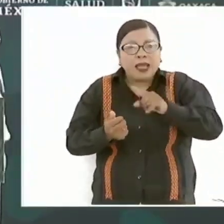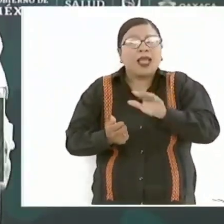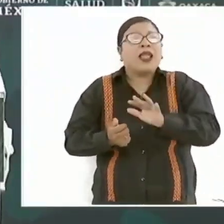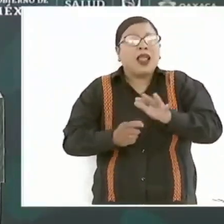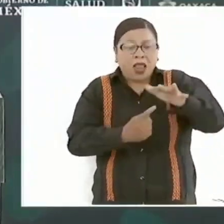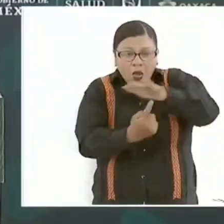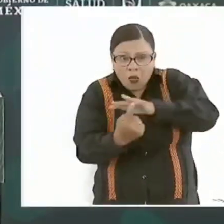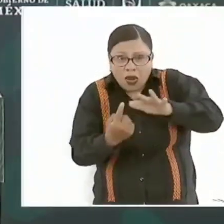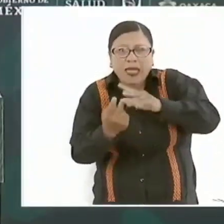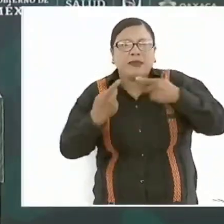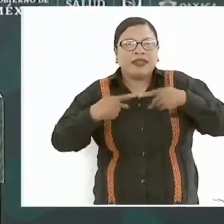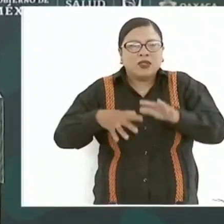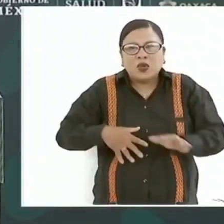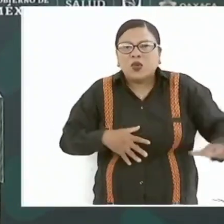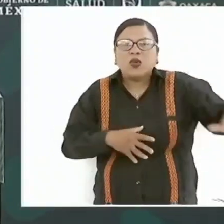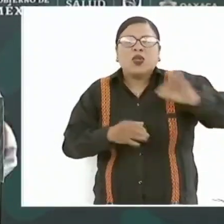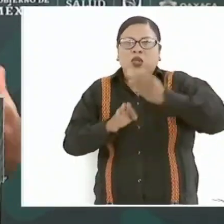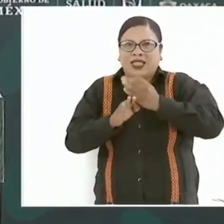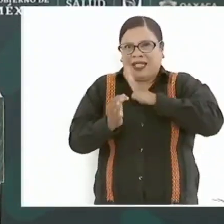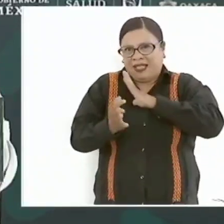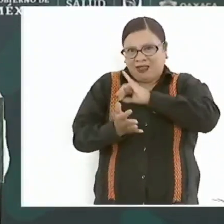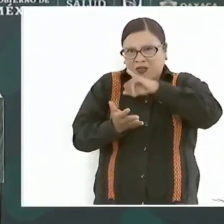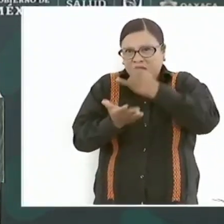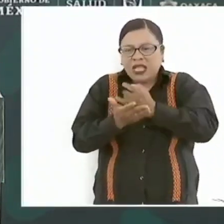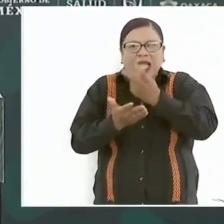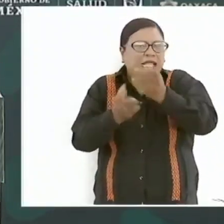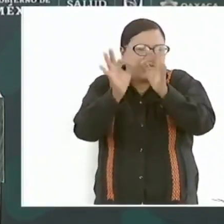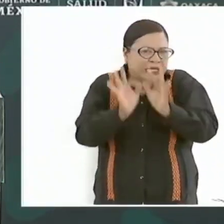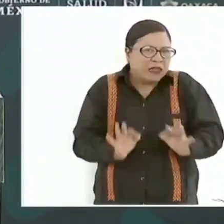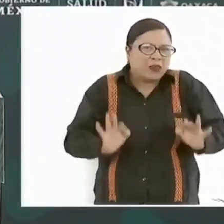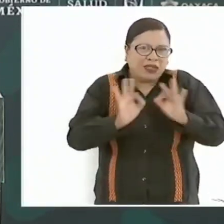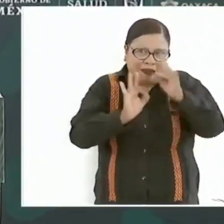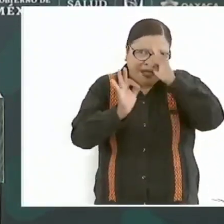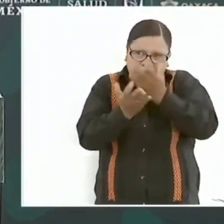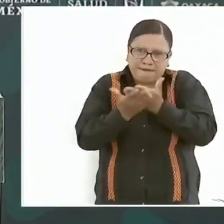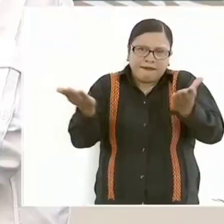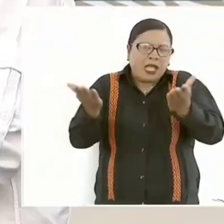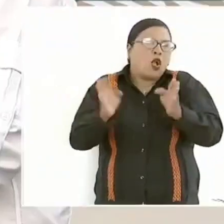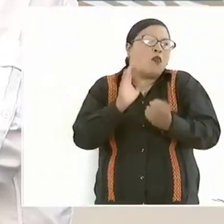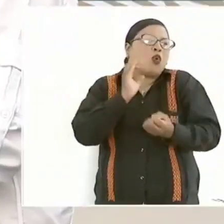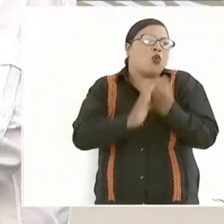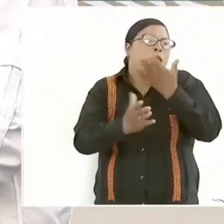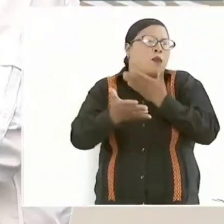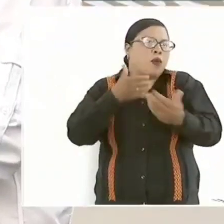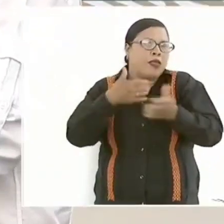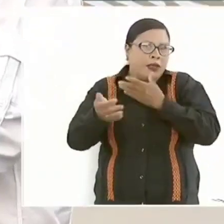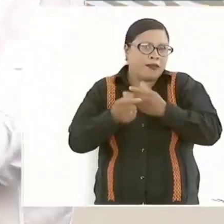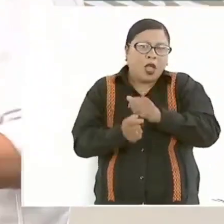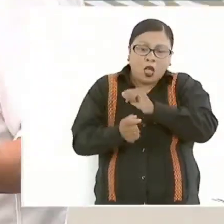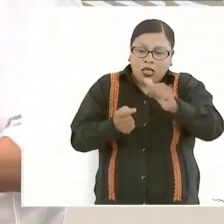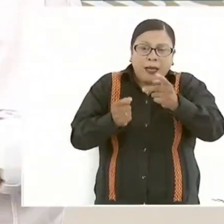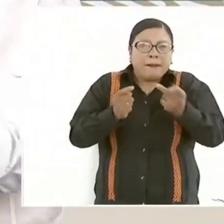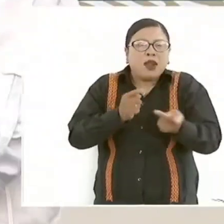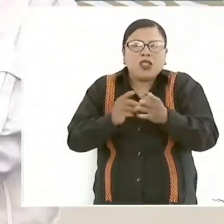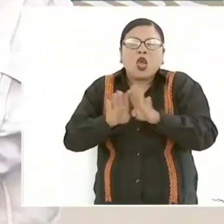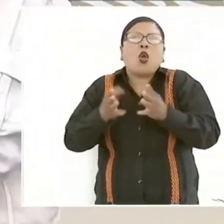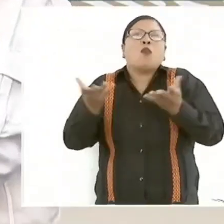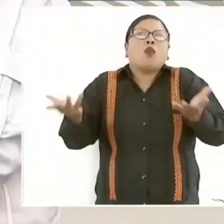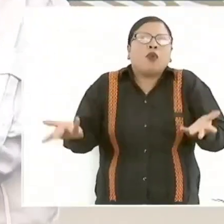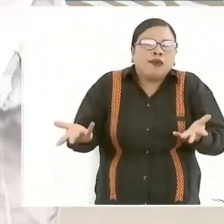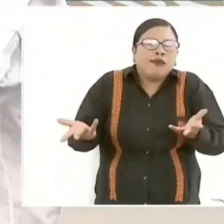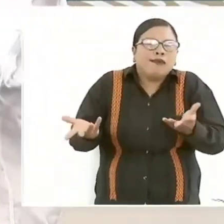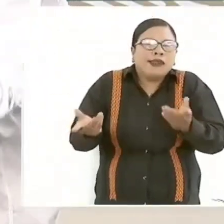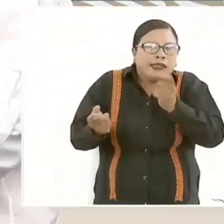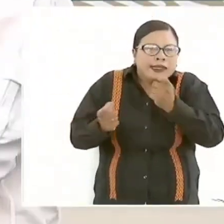eso nuestros compañeros de Acción Comunitaria que están aquí son tan importantes en este modelo. Ahora la última pregunta: ¿cómo vamos en